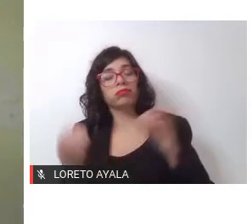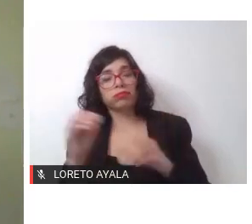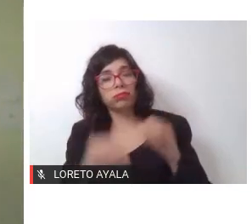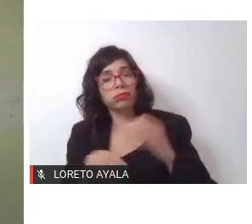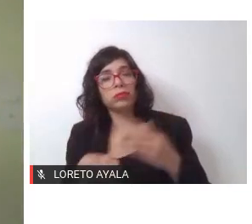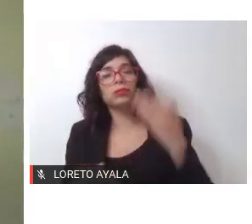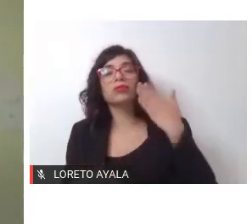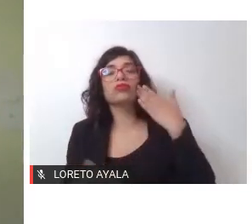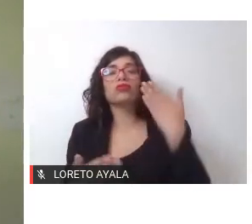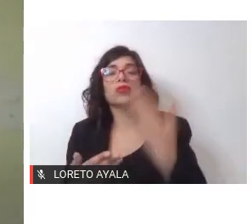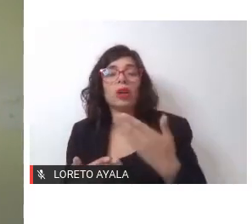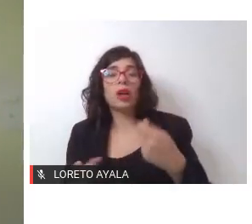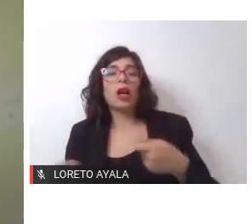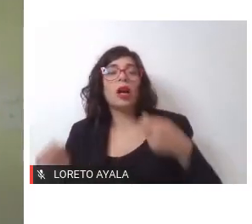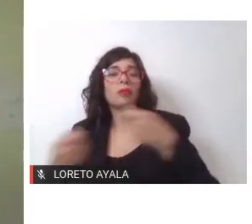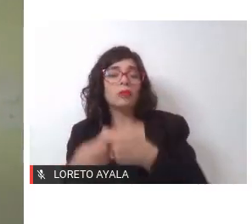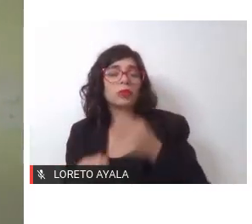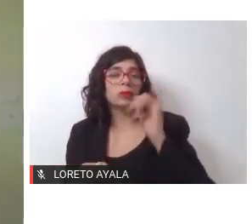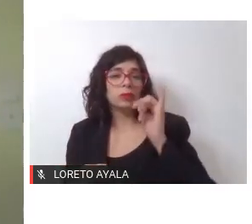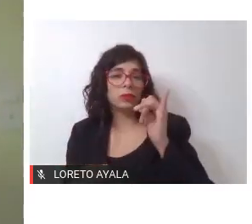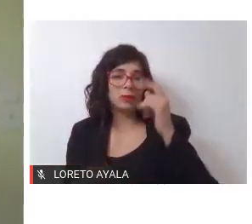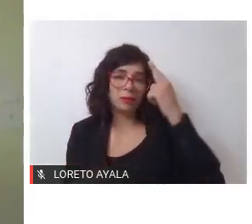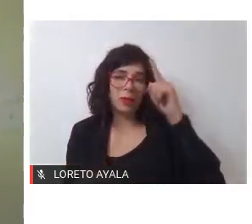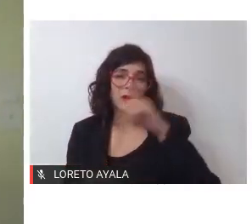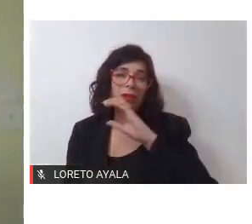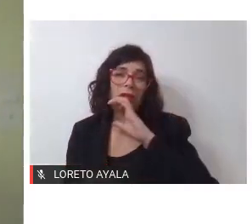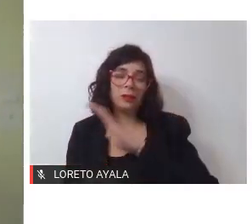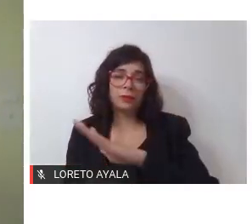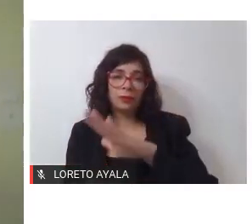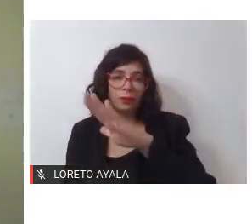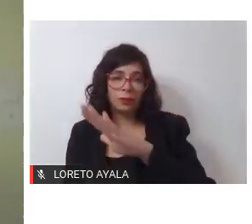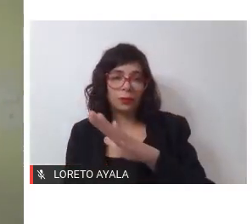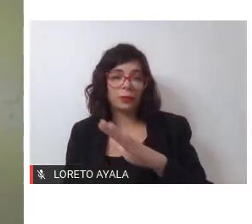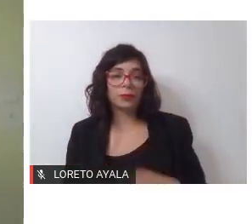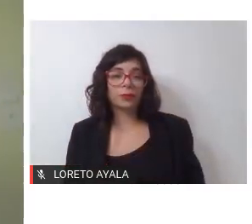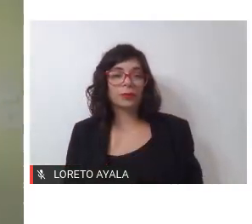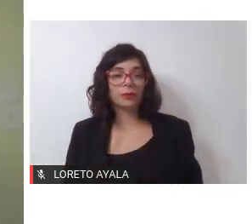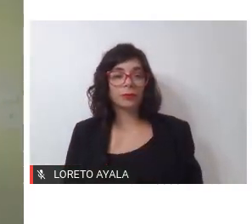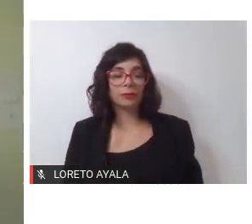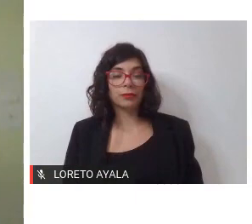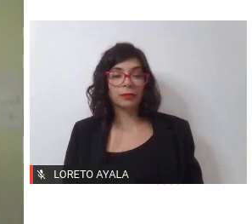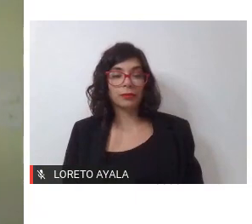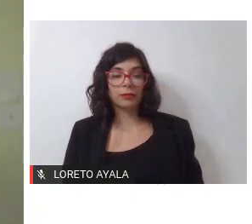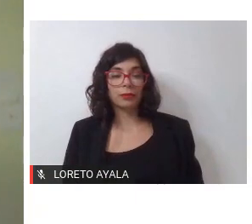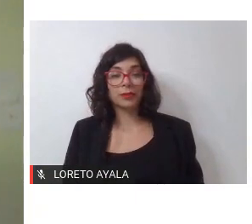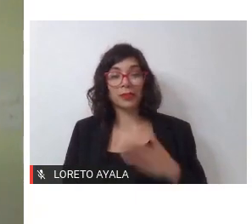aportes para el mundo rural. Incluso